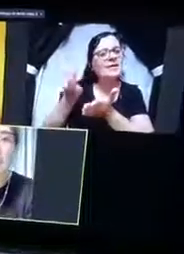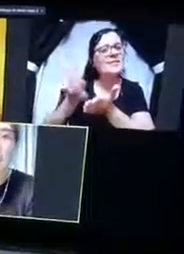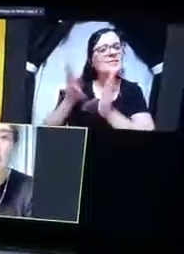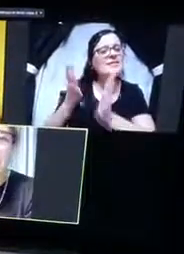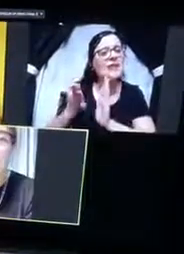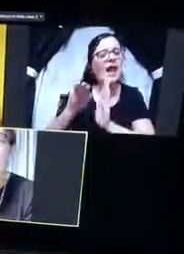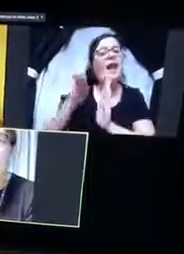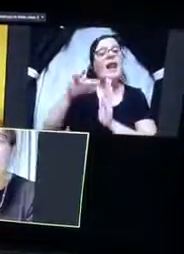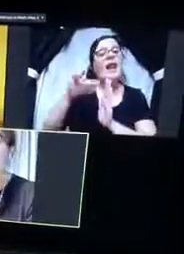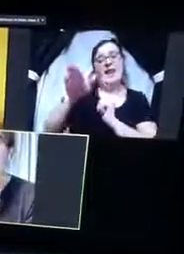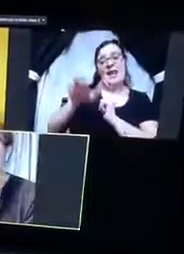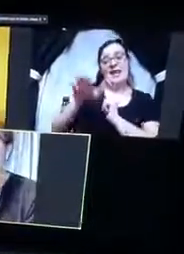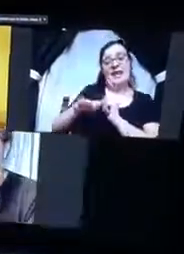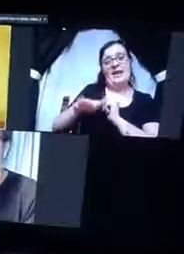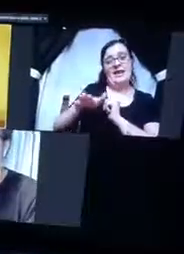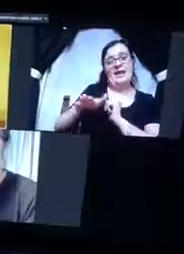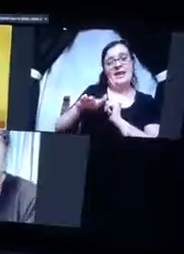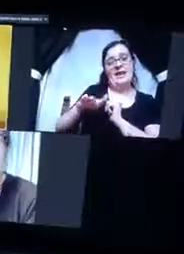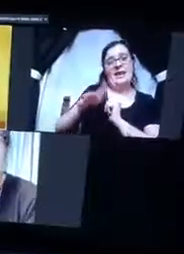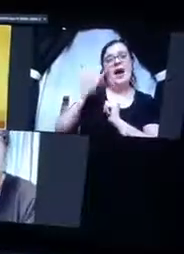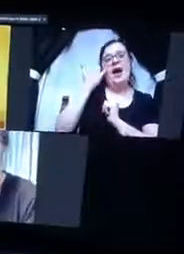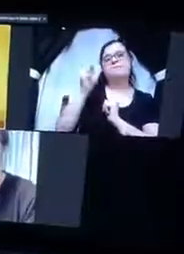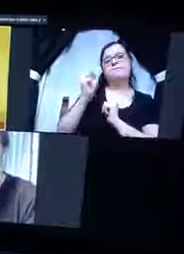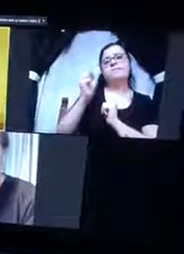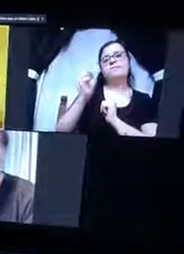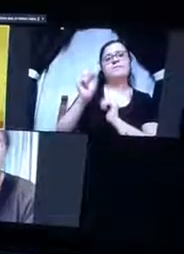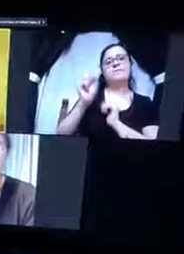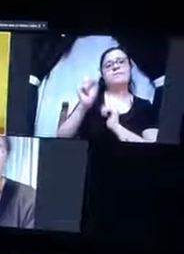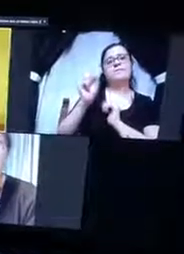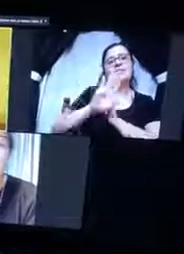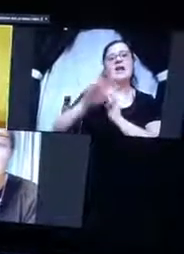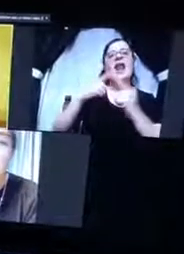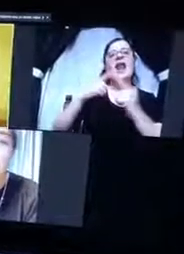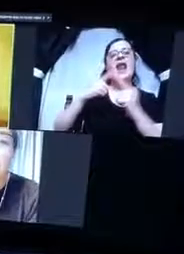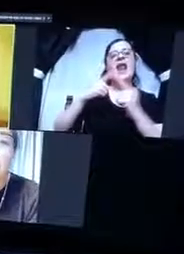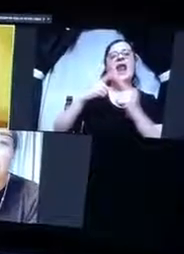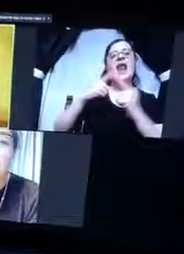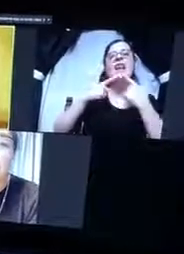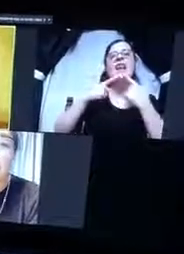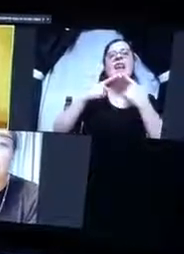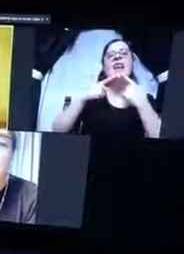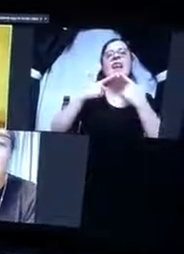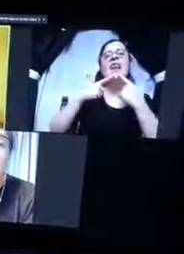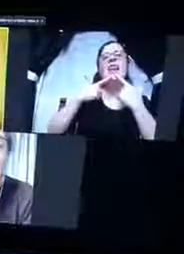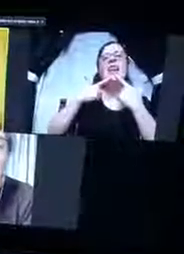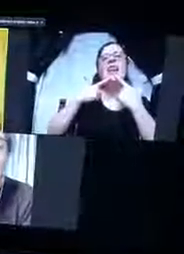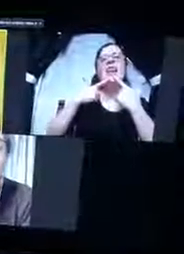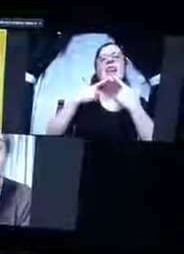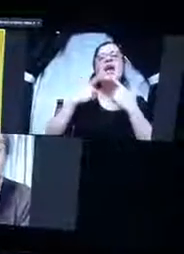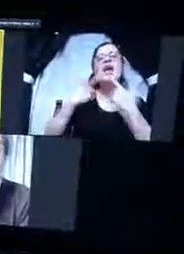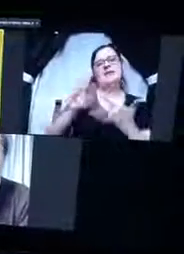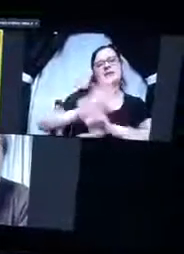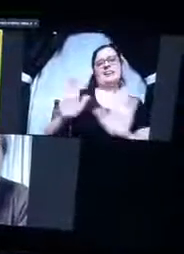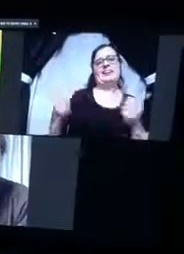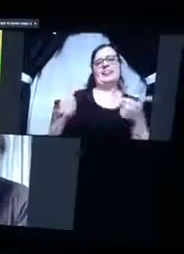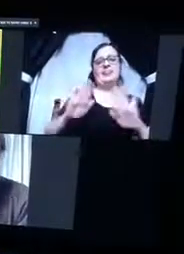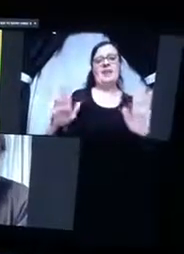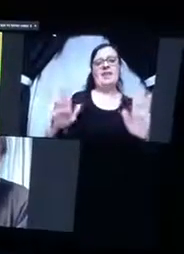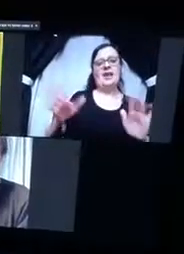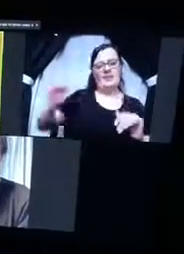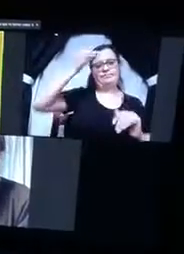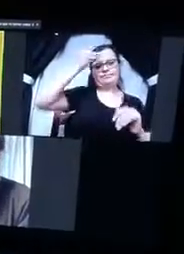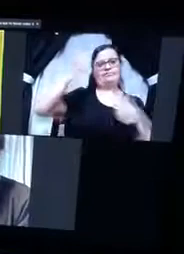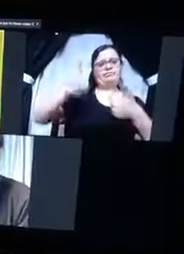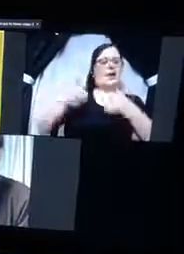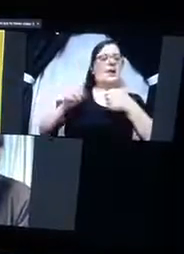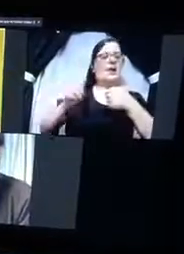otras adquisiciones. Claro, ya el lenguaje, sí, es adquirido. Pues locutiva.